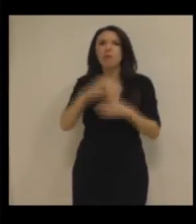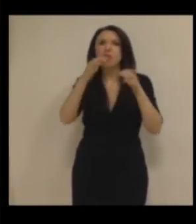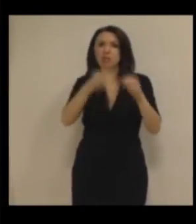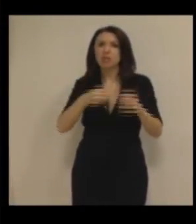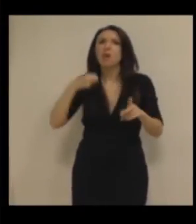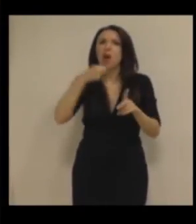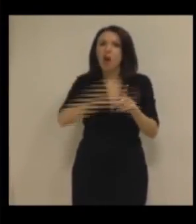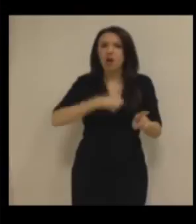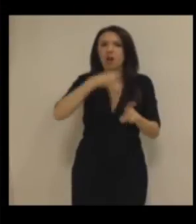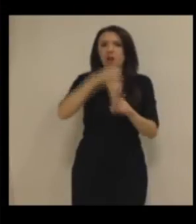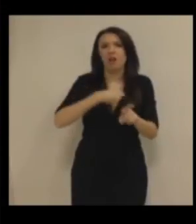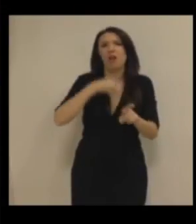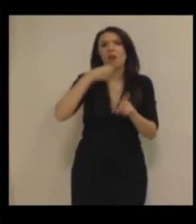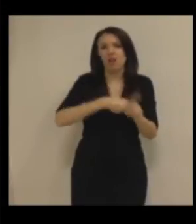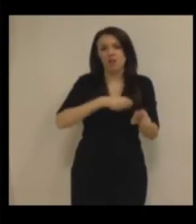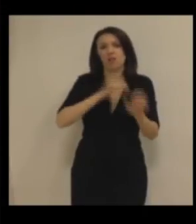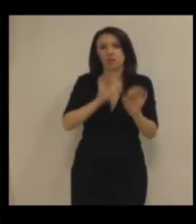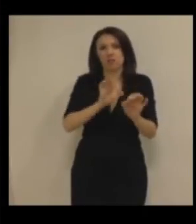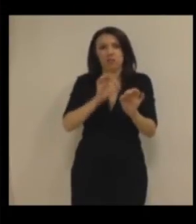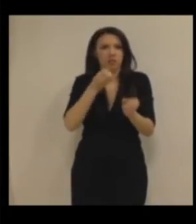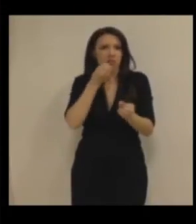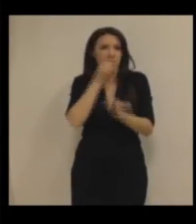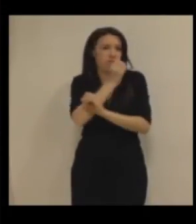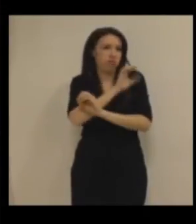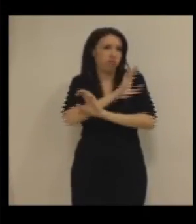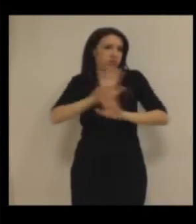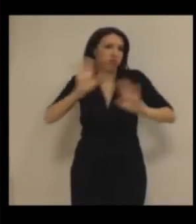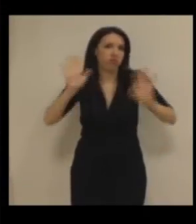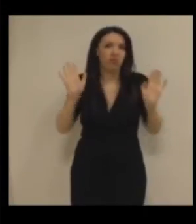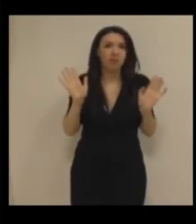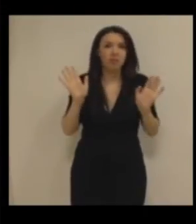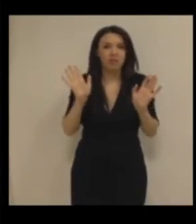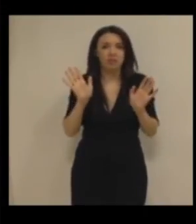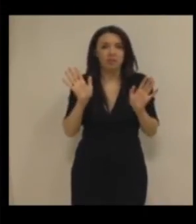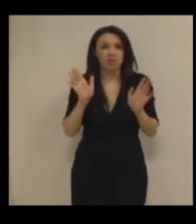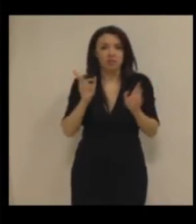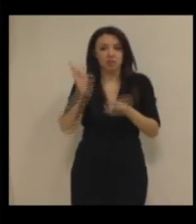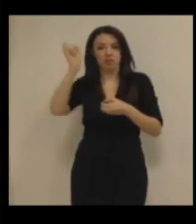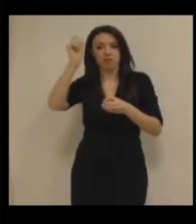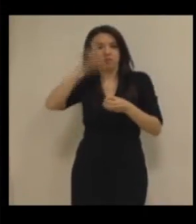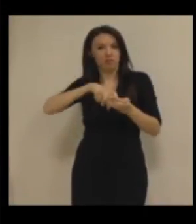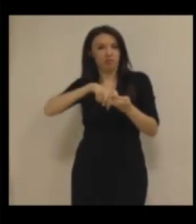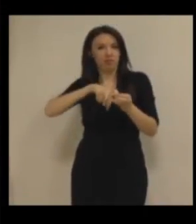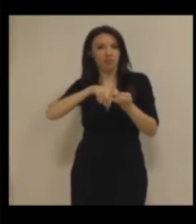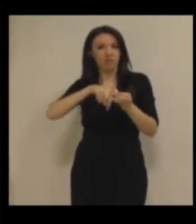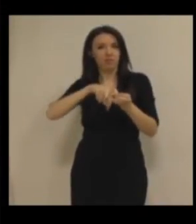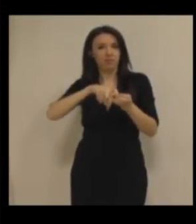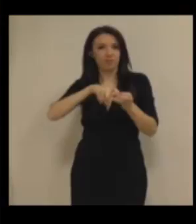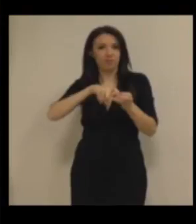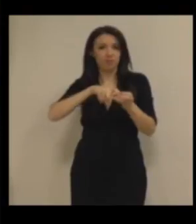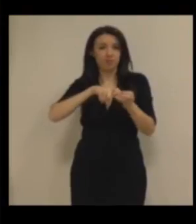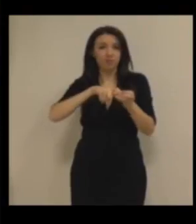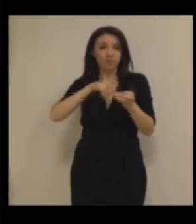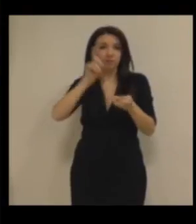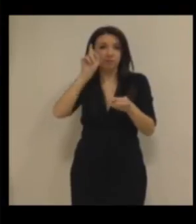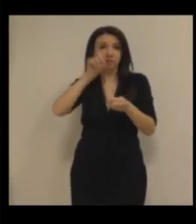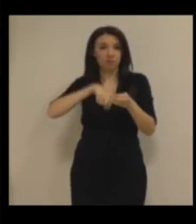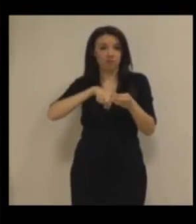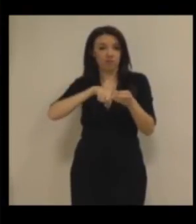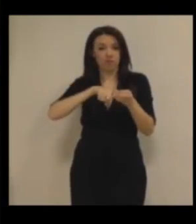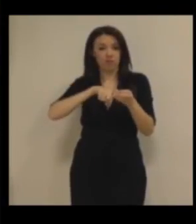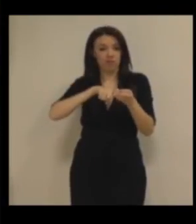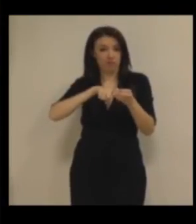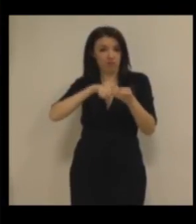siempre ese es el paradigma ideal, evidentemente. Participar desde la mera idea, desde la misma